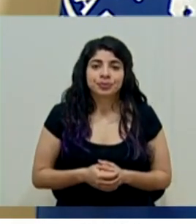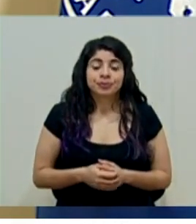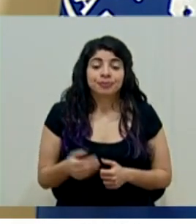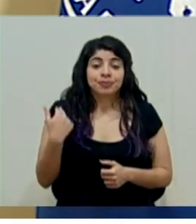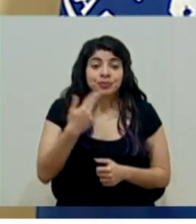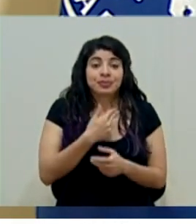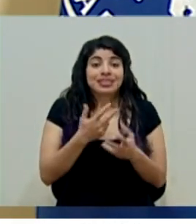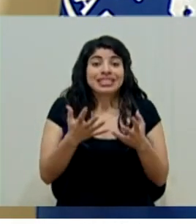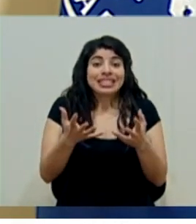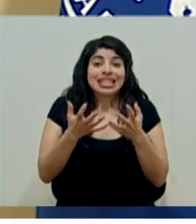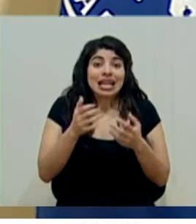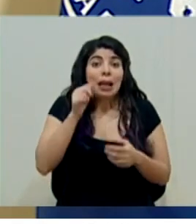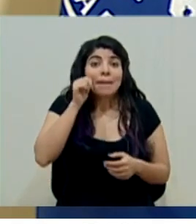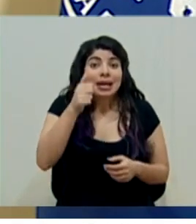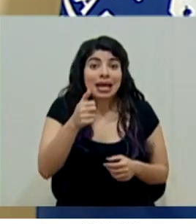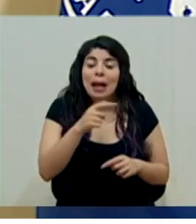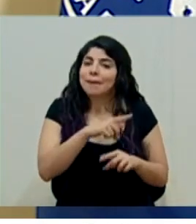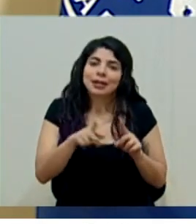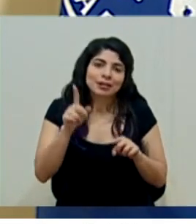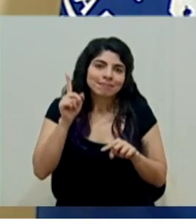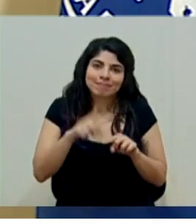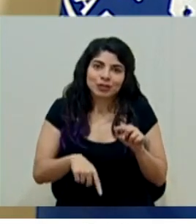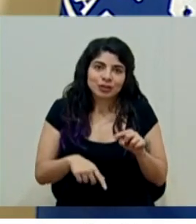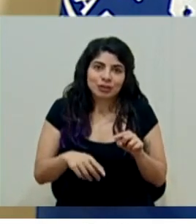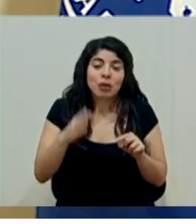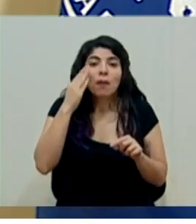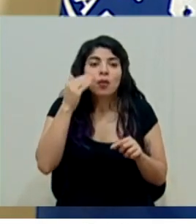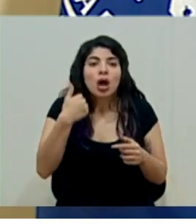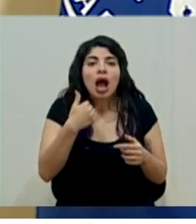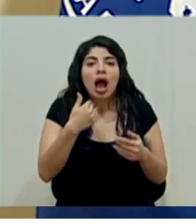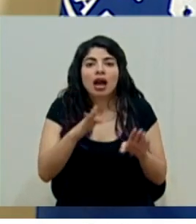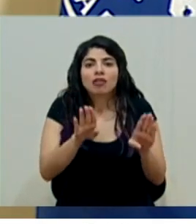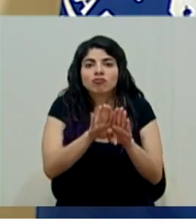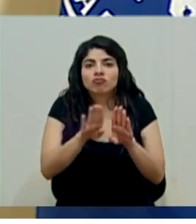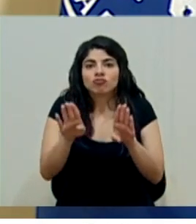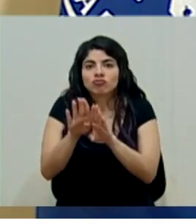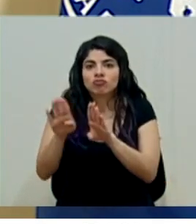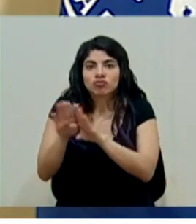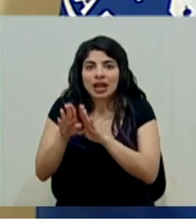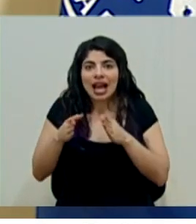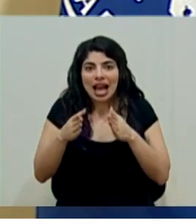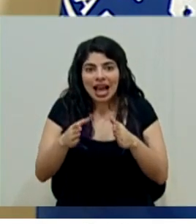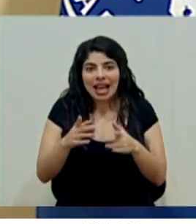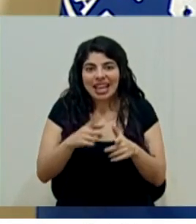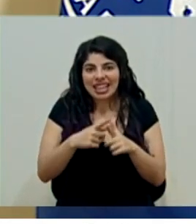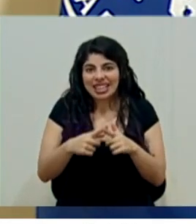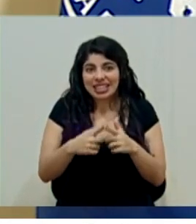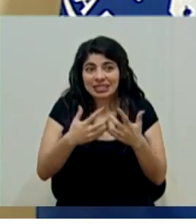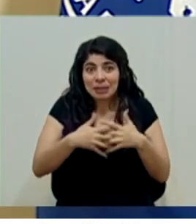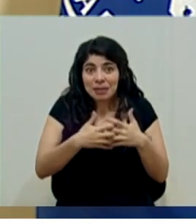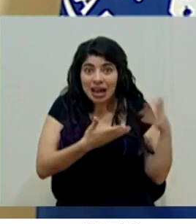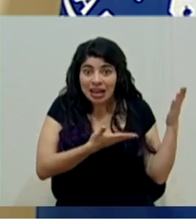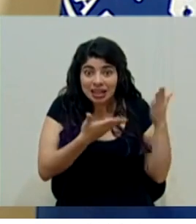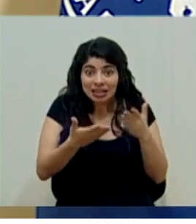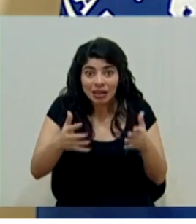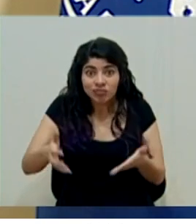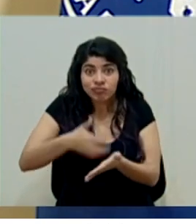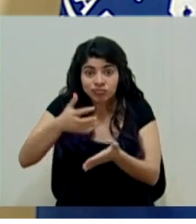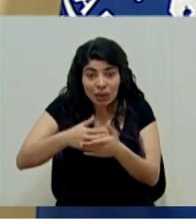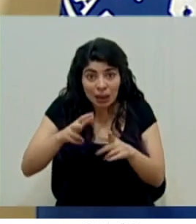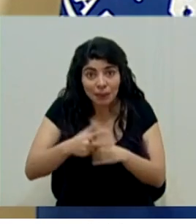Lo queríamos hacer mañana, pero no lo vamos a poder hacer casualmente por los bloqueos, porque entonces no hay garantía de poder tener la maquinaria y empezar